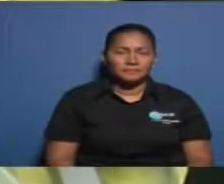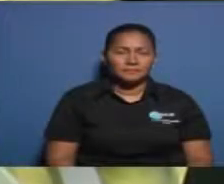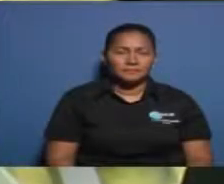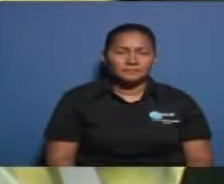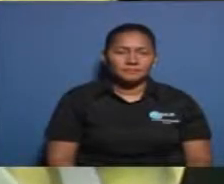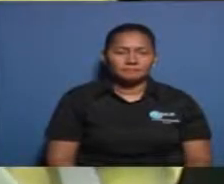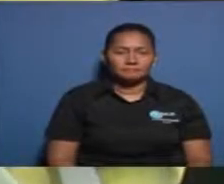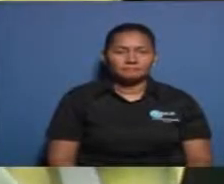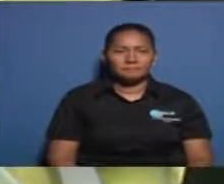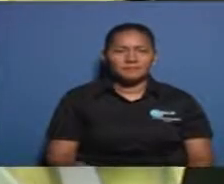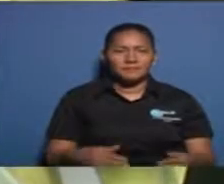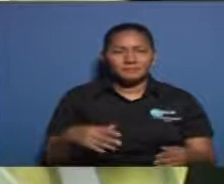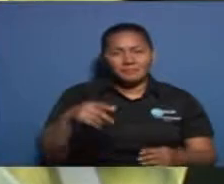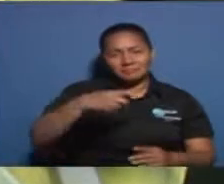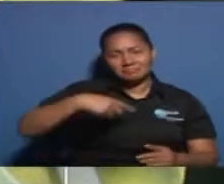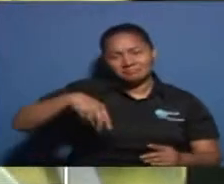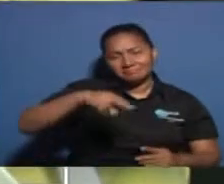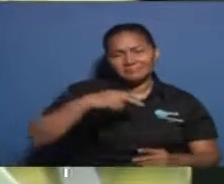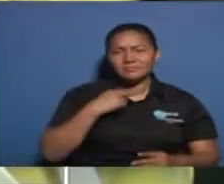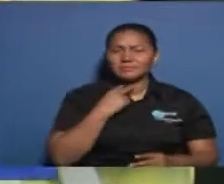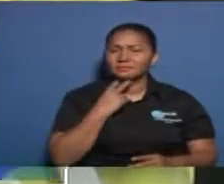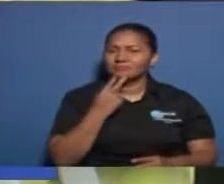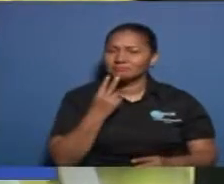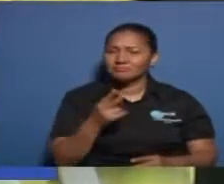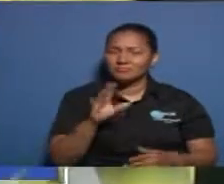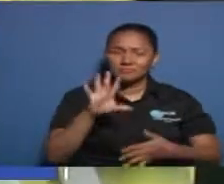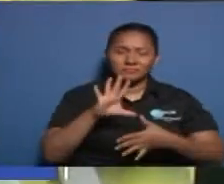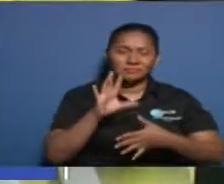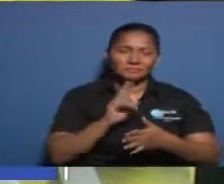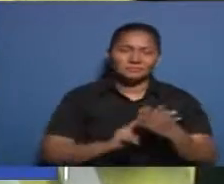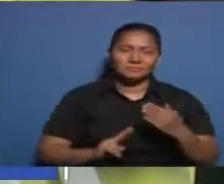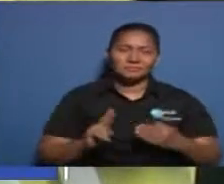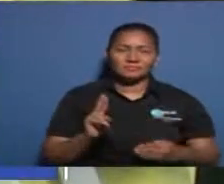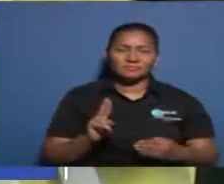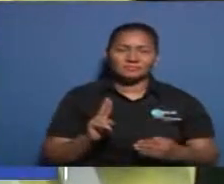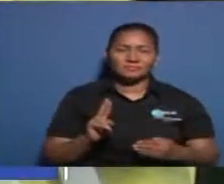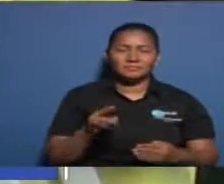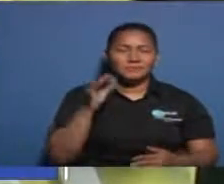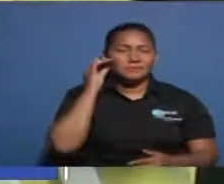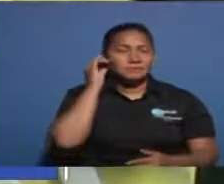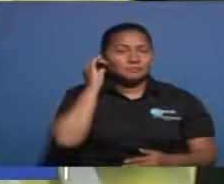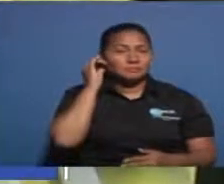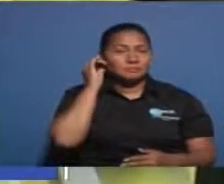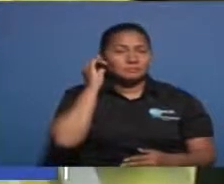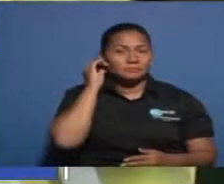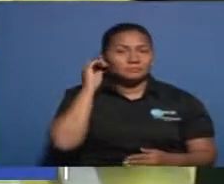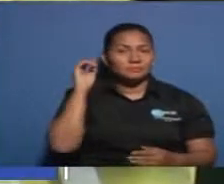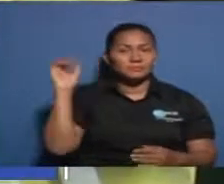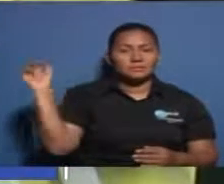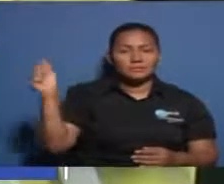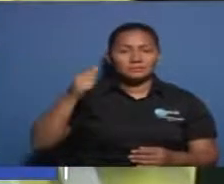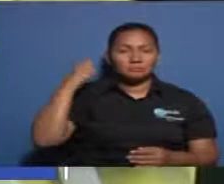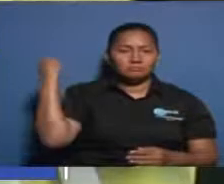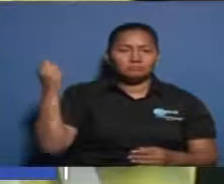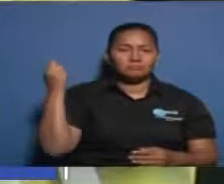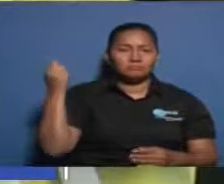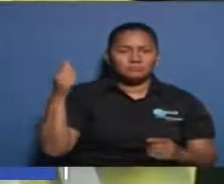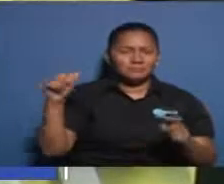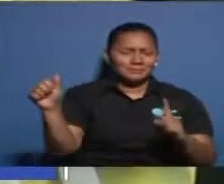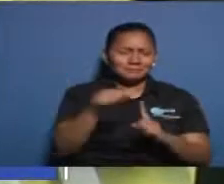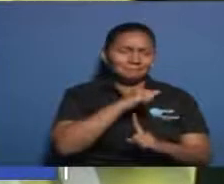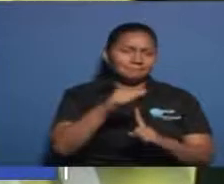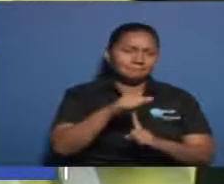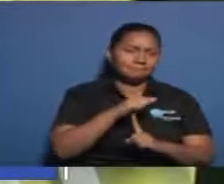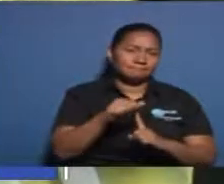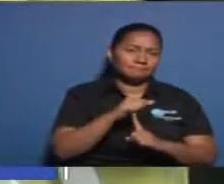bien estamos de vuelta con más de la voz suelto cuando se hará hay un tema muy importante mujer logros y violencia de género hemos estado desarrollando un poco las